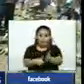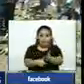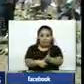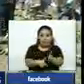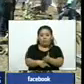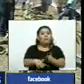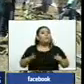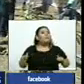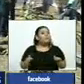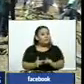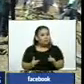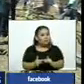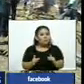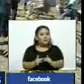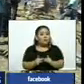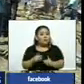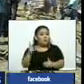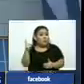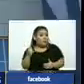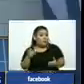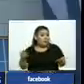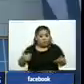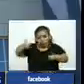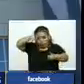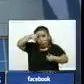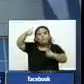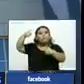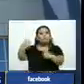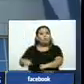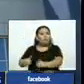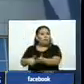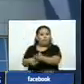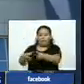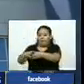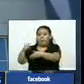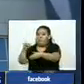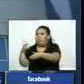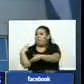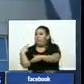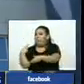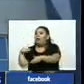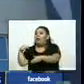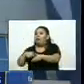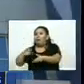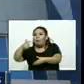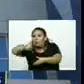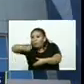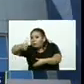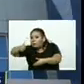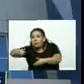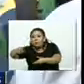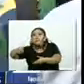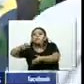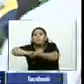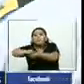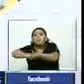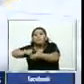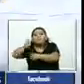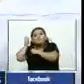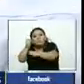ha ventilado un acuerdo municipal de consejo que instruya esa retención. Esta